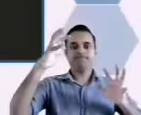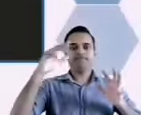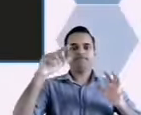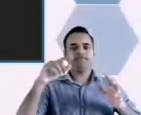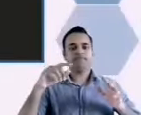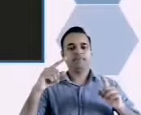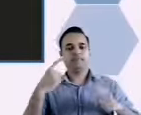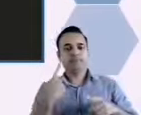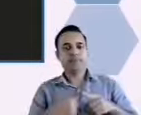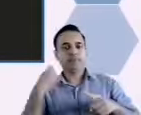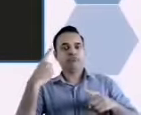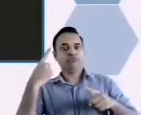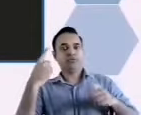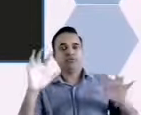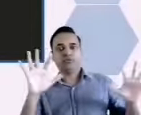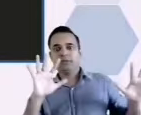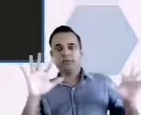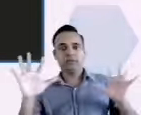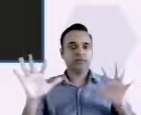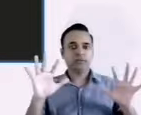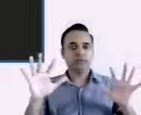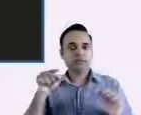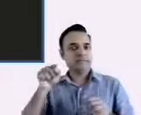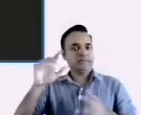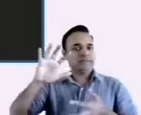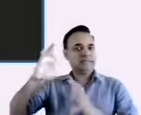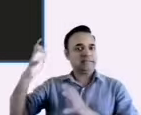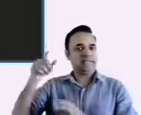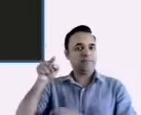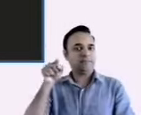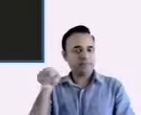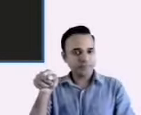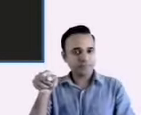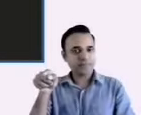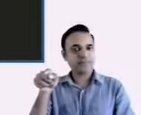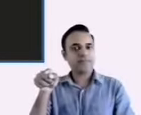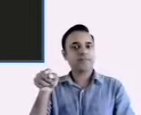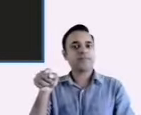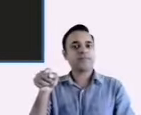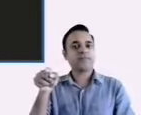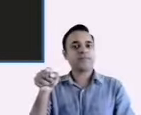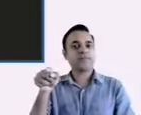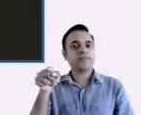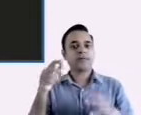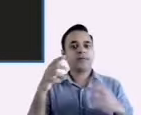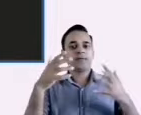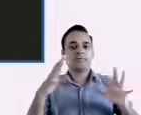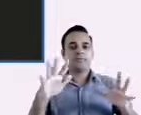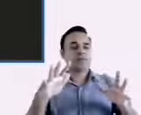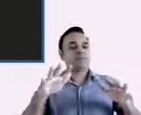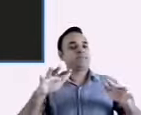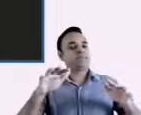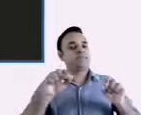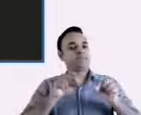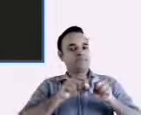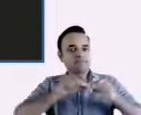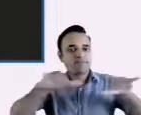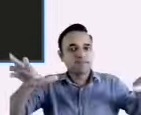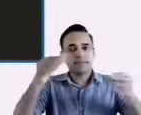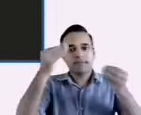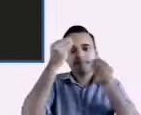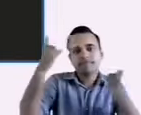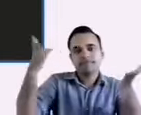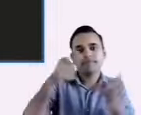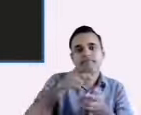estrategias de soluciones basadas en la naturaleza para asegurar la protección del área y su sostenibilidad